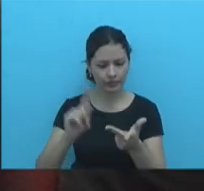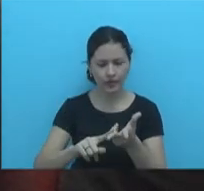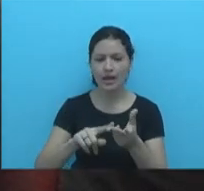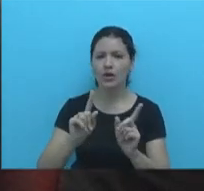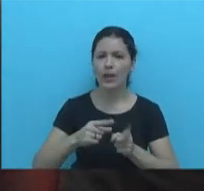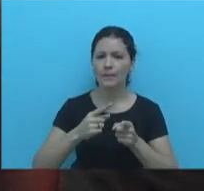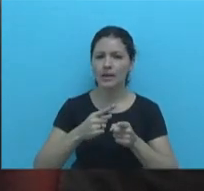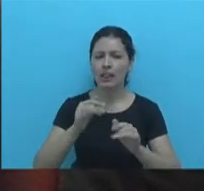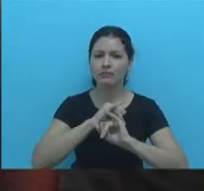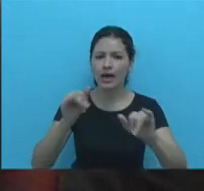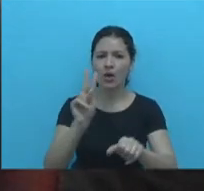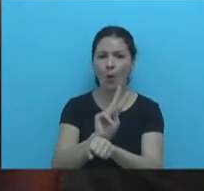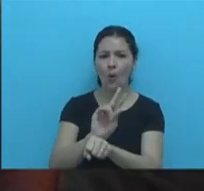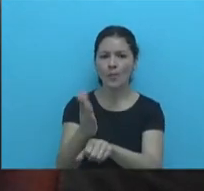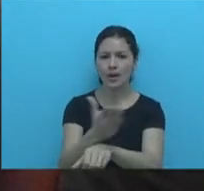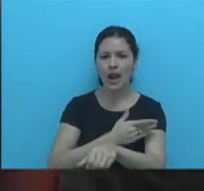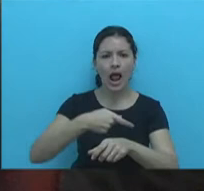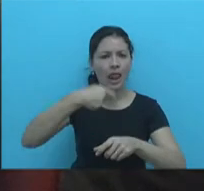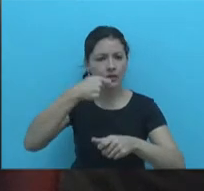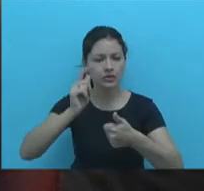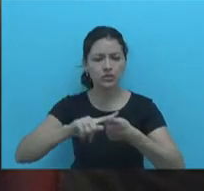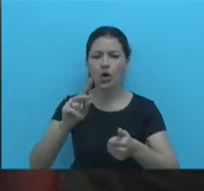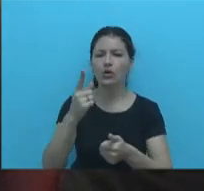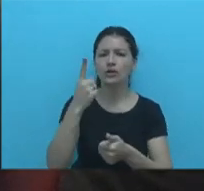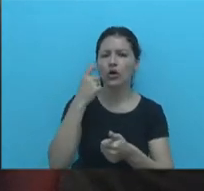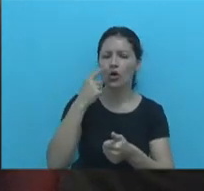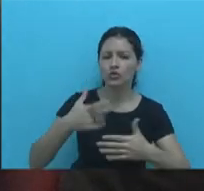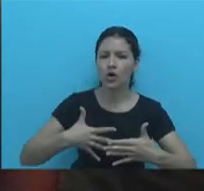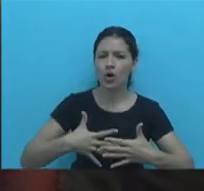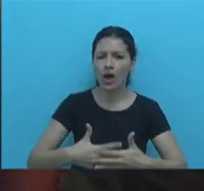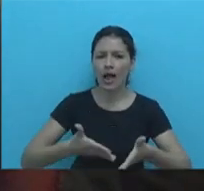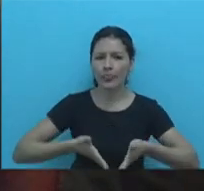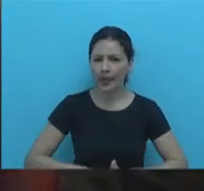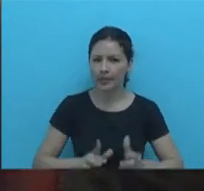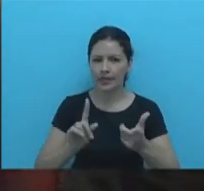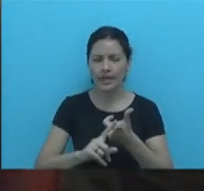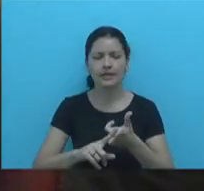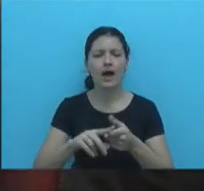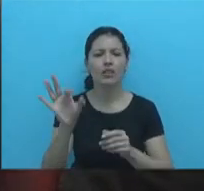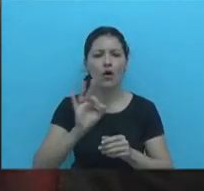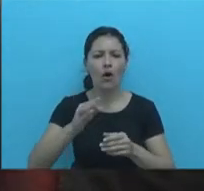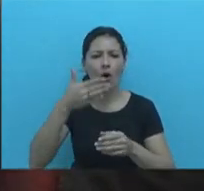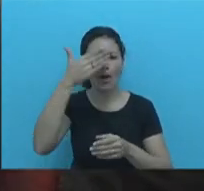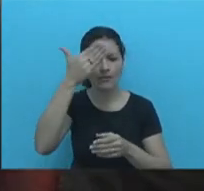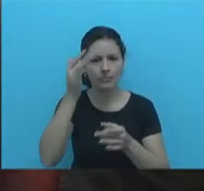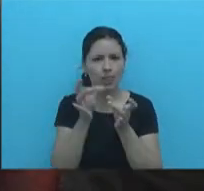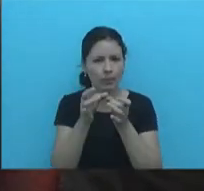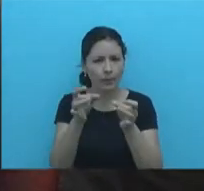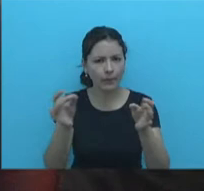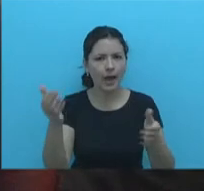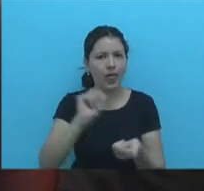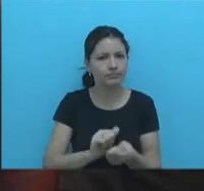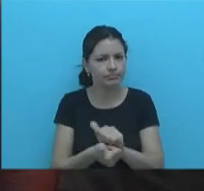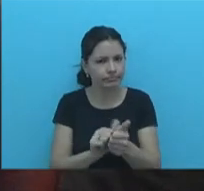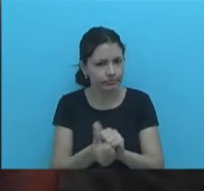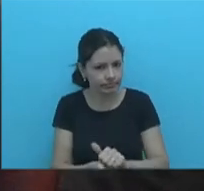prevención de adicciones, control de natalidad, prevención de enfermedades de transmisión sexual, así también de información